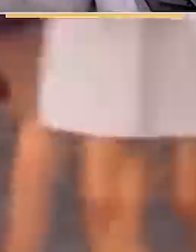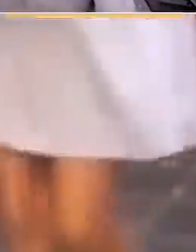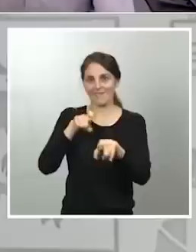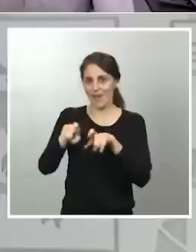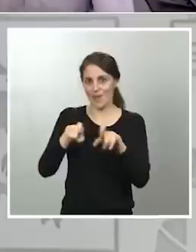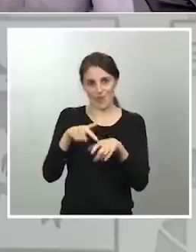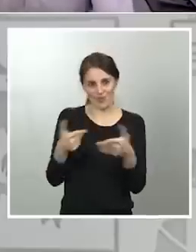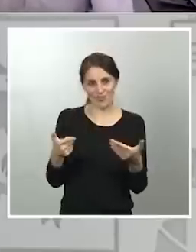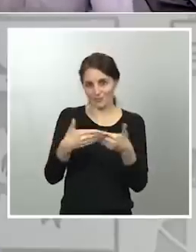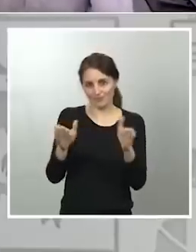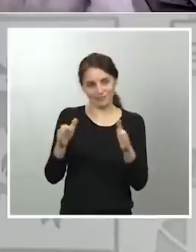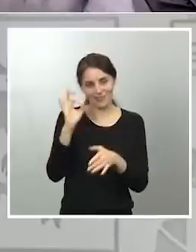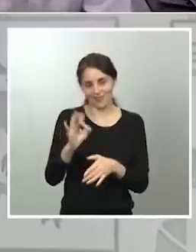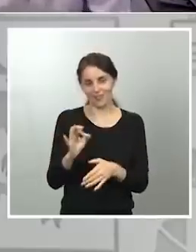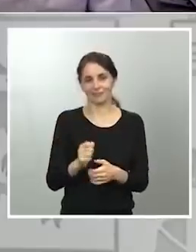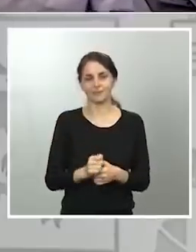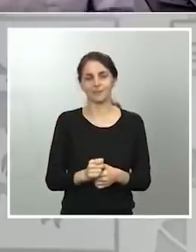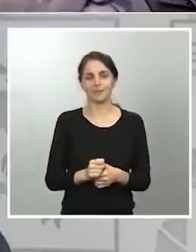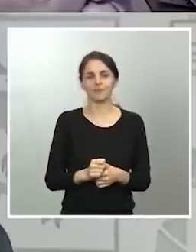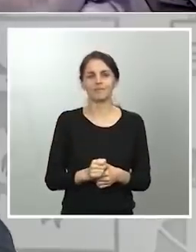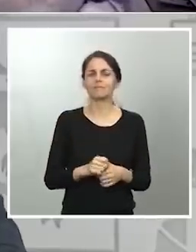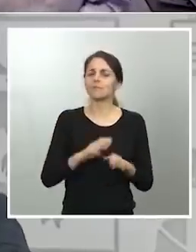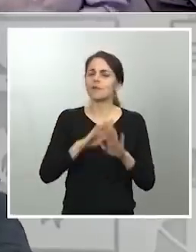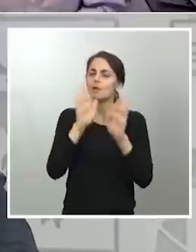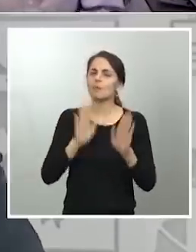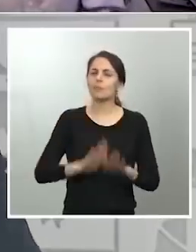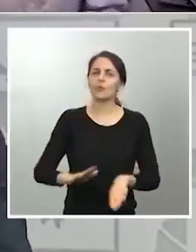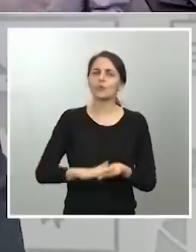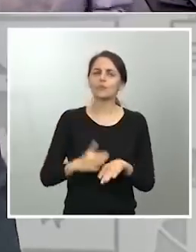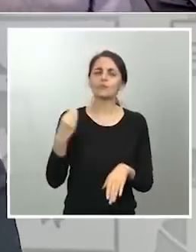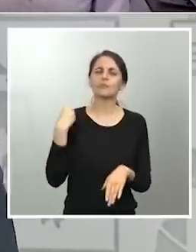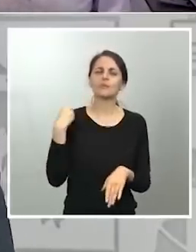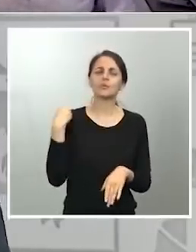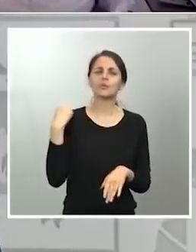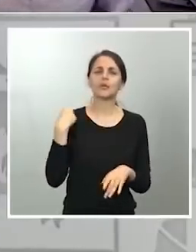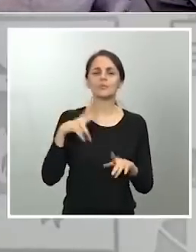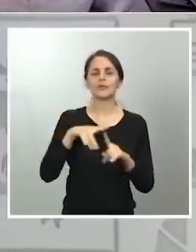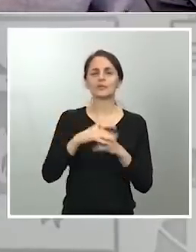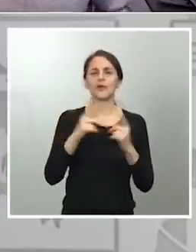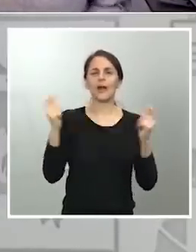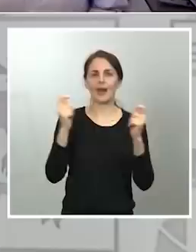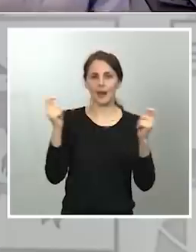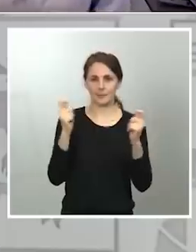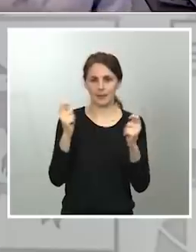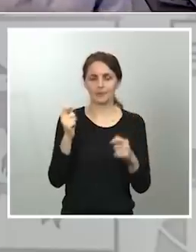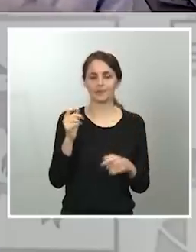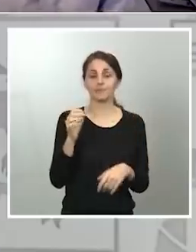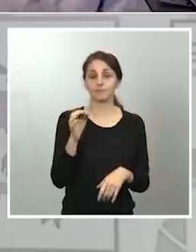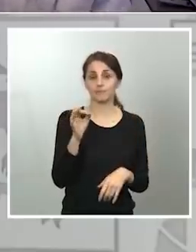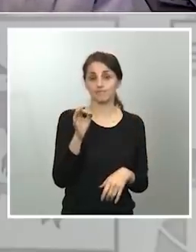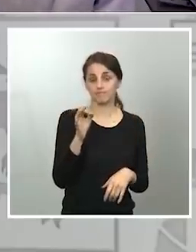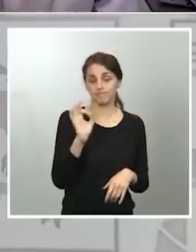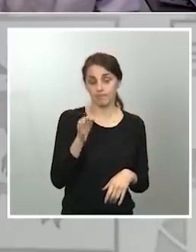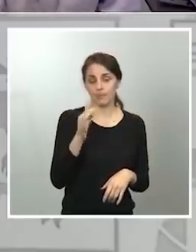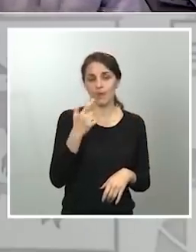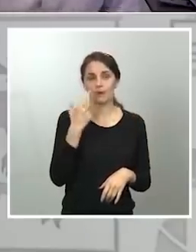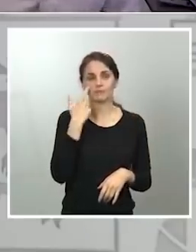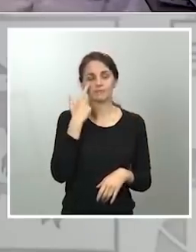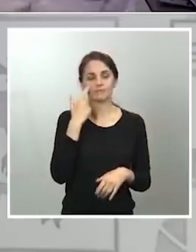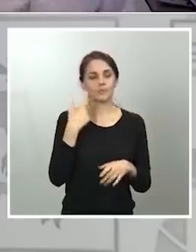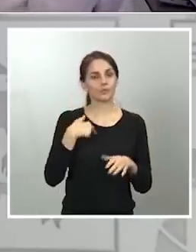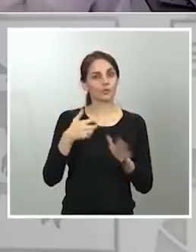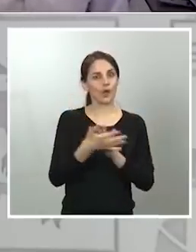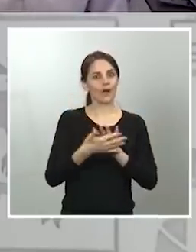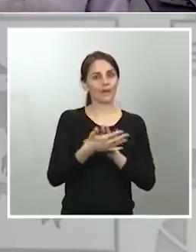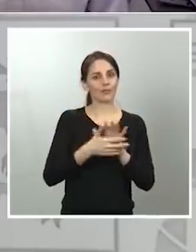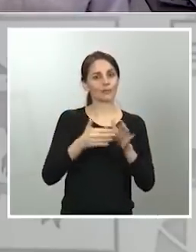más que esto que me está usted diciendo, porque al final, pues eso yo creo que son criterios científicos que en China, que son los